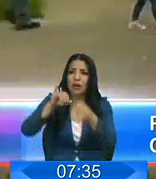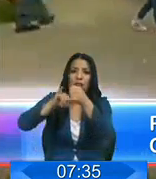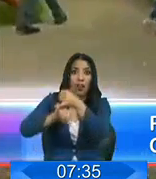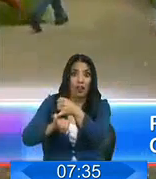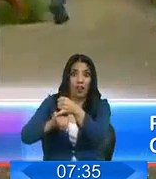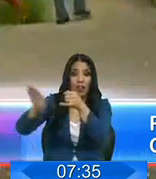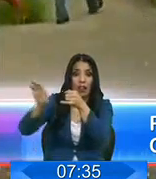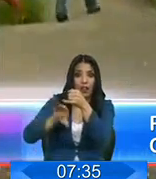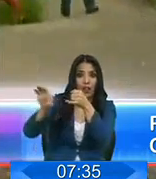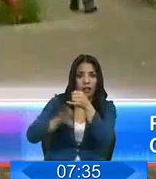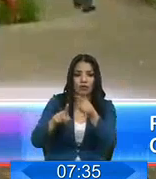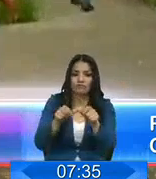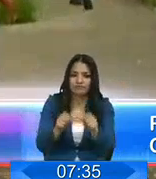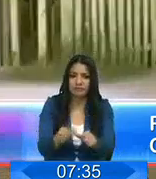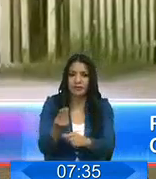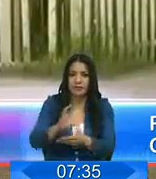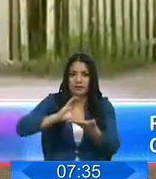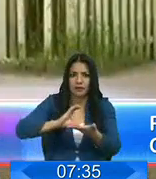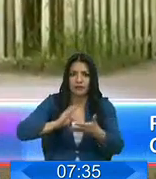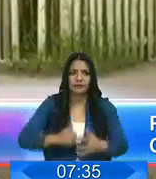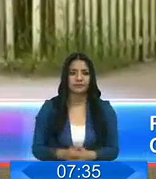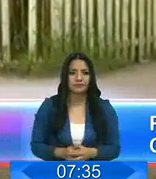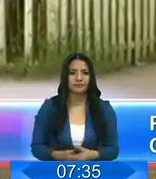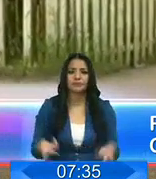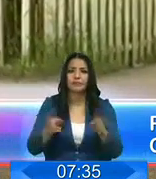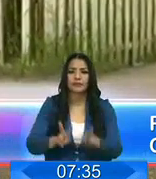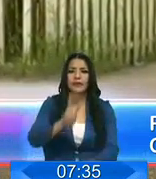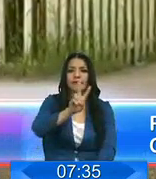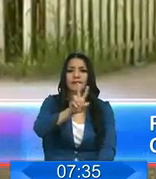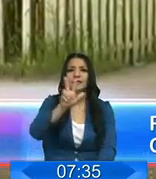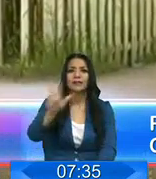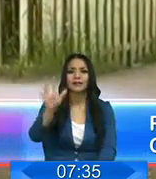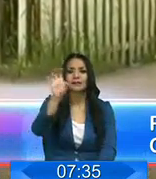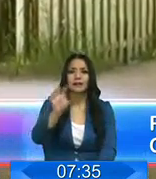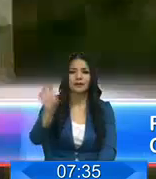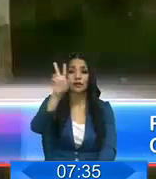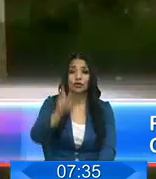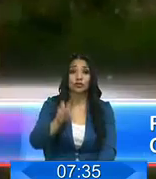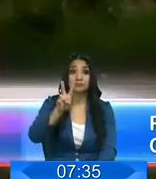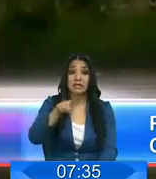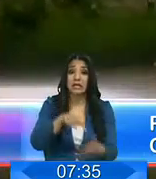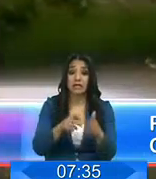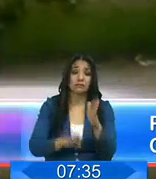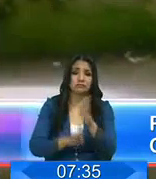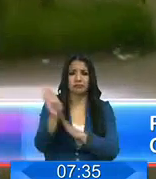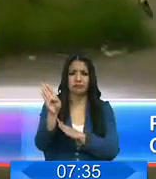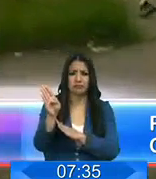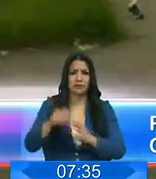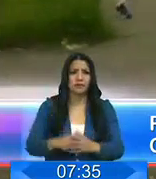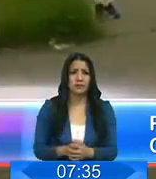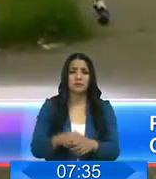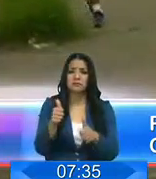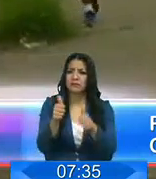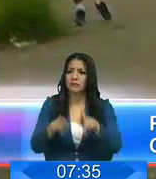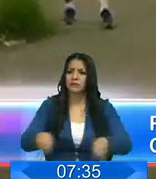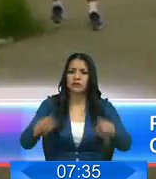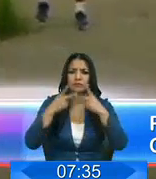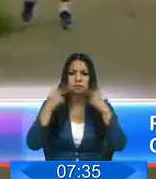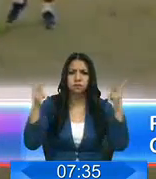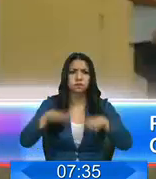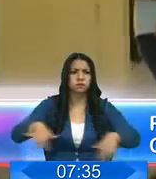Un planteamiento que también se enarboló el 23 de enero del 2000, cuyo pronunciamiento popular alcanzó